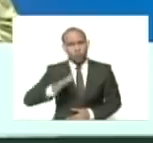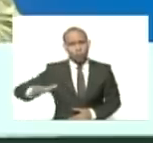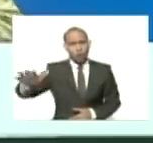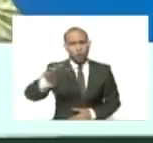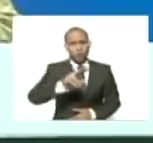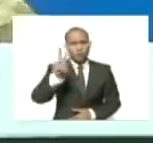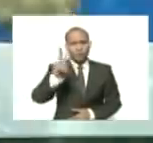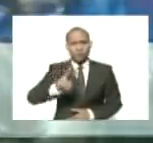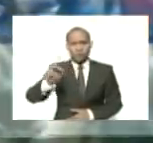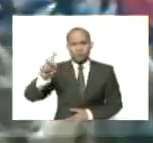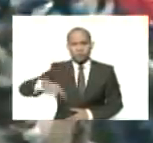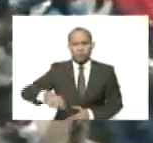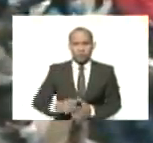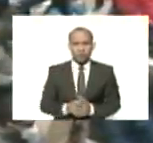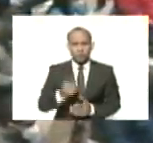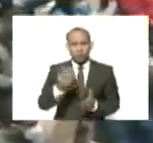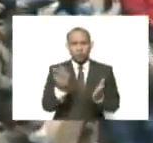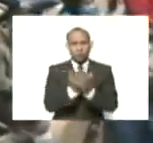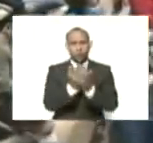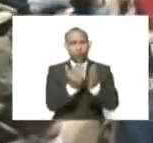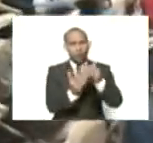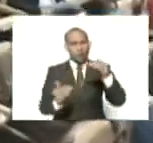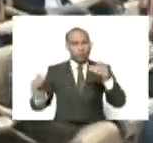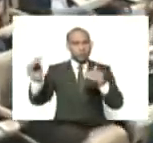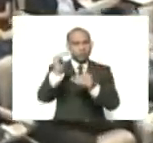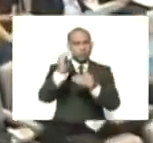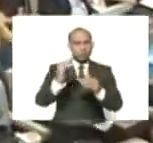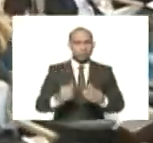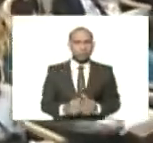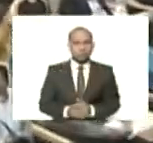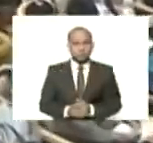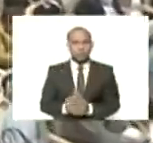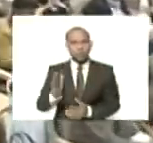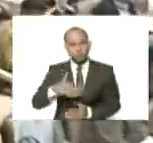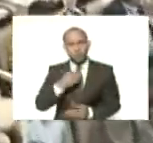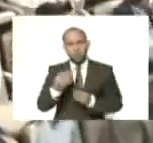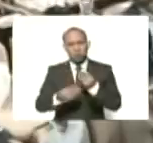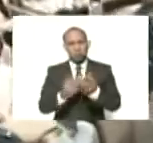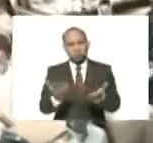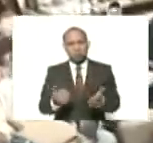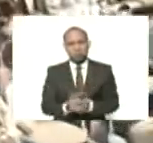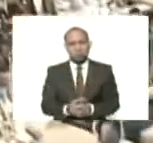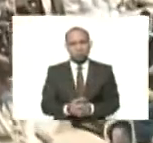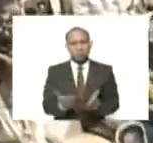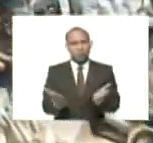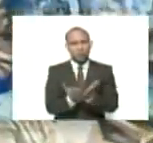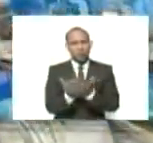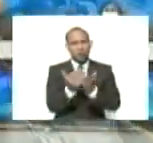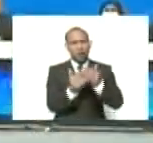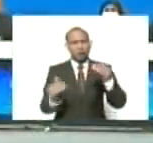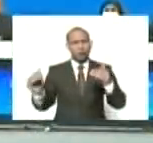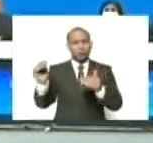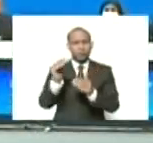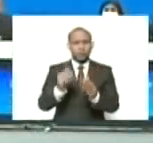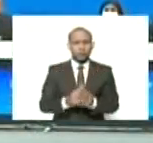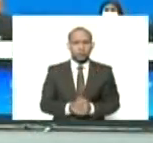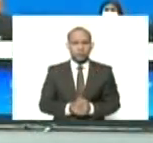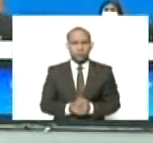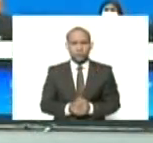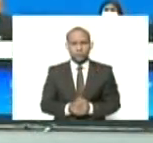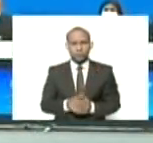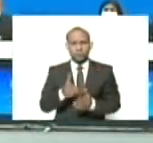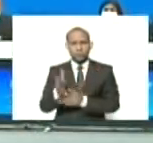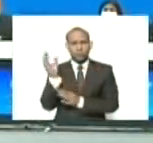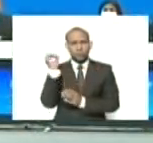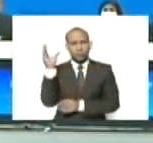venezolano. Una escuela superior, puede ser, una escuela superior del